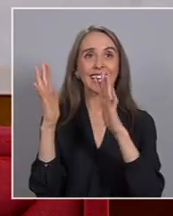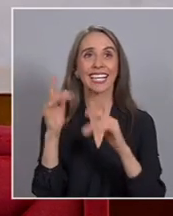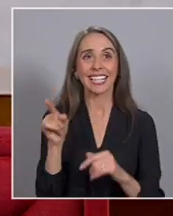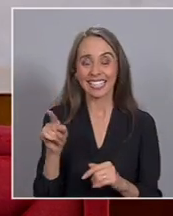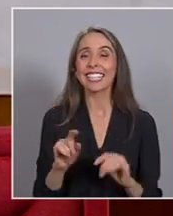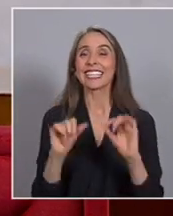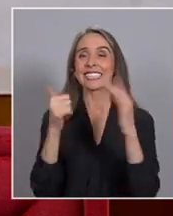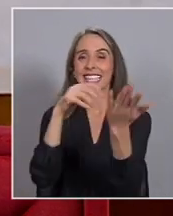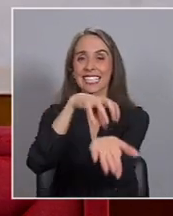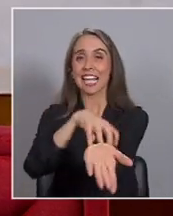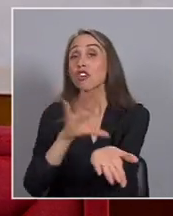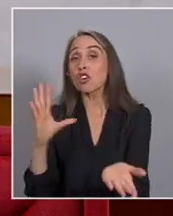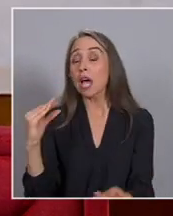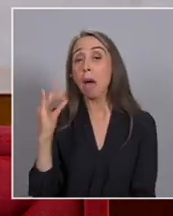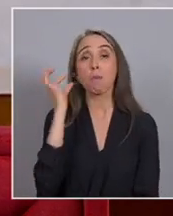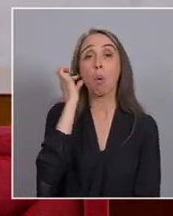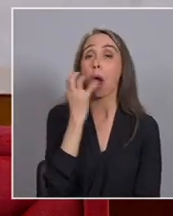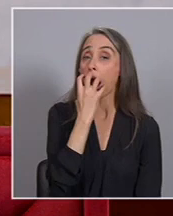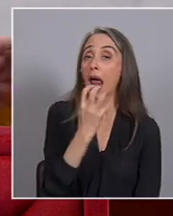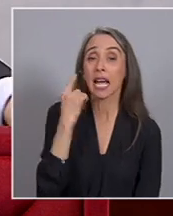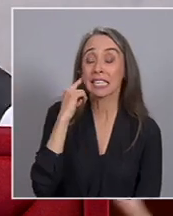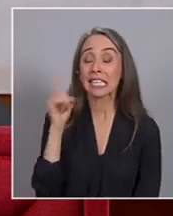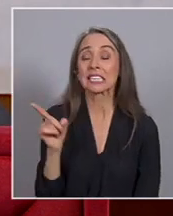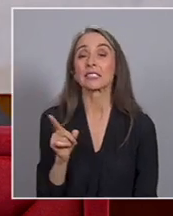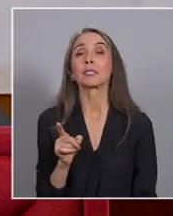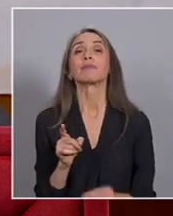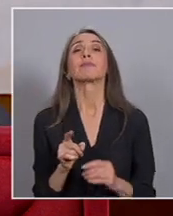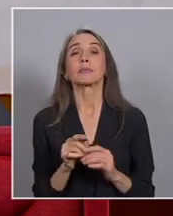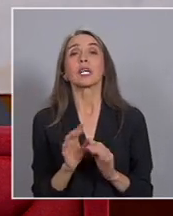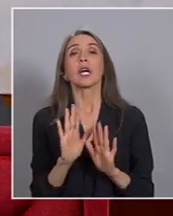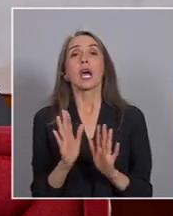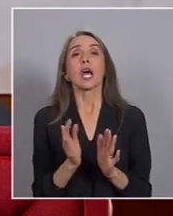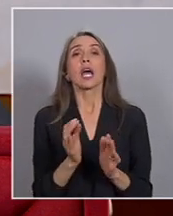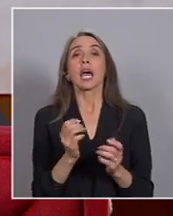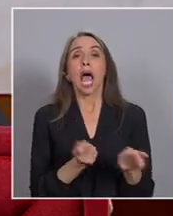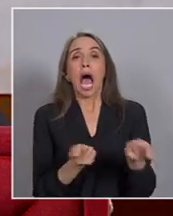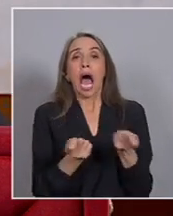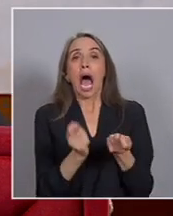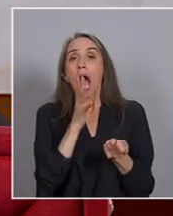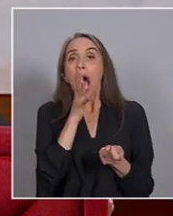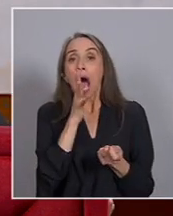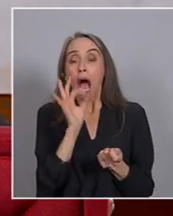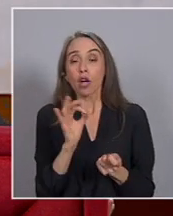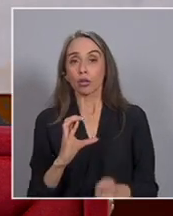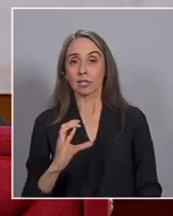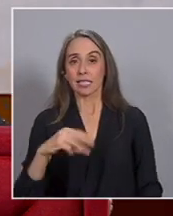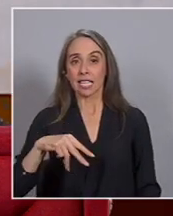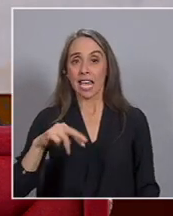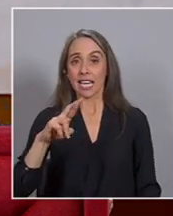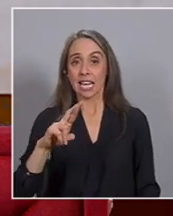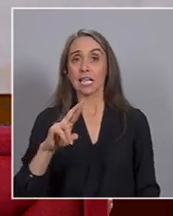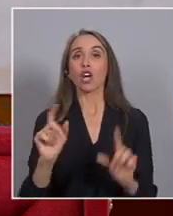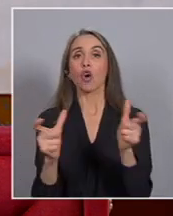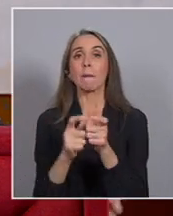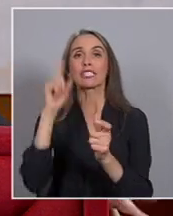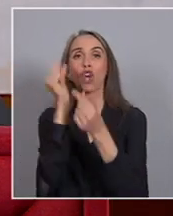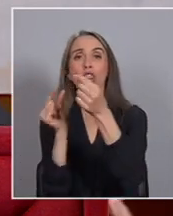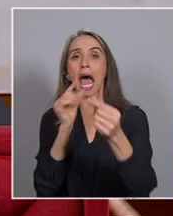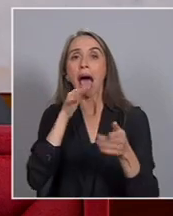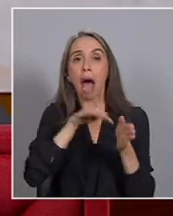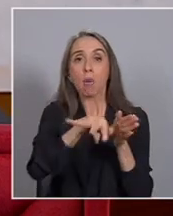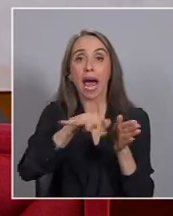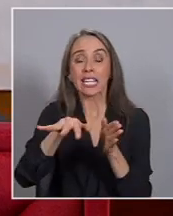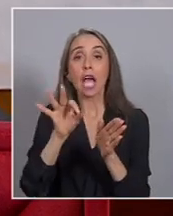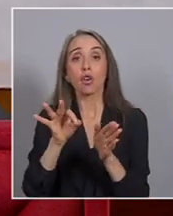en la sexta región. Y en materia de eficiencia hídrica, la CNR ha hecho una pega notable. Hemos logrado